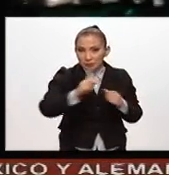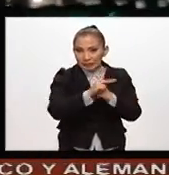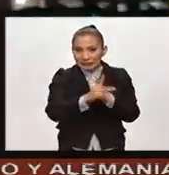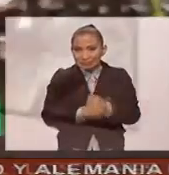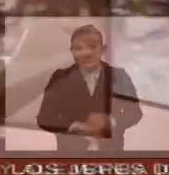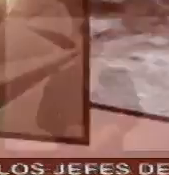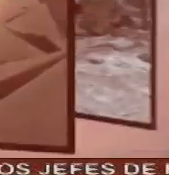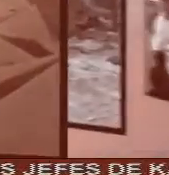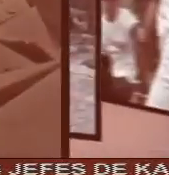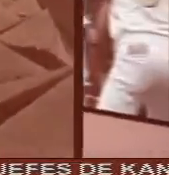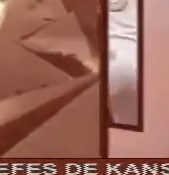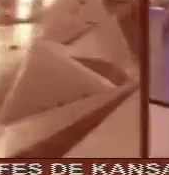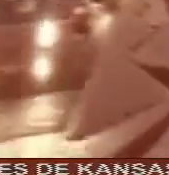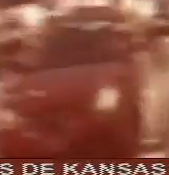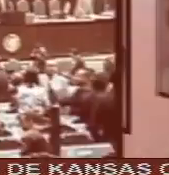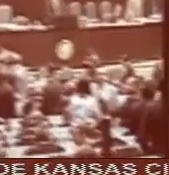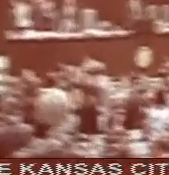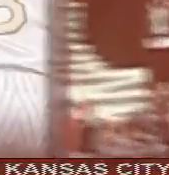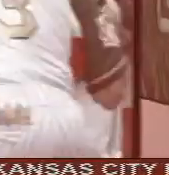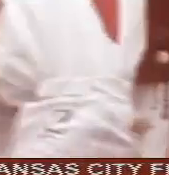países.